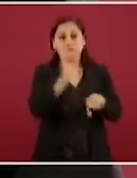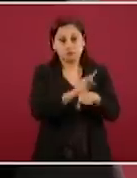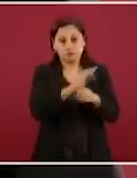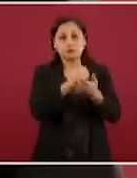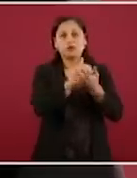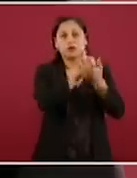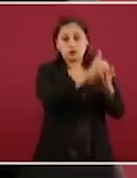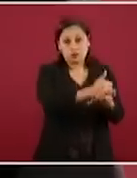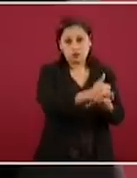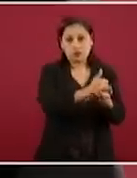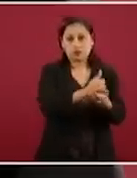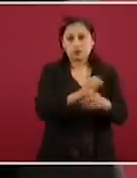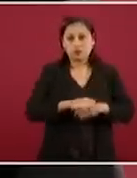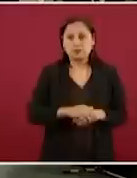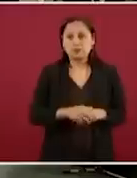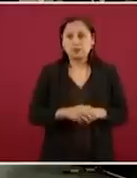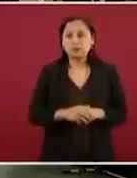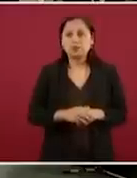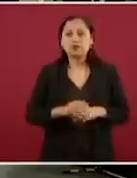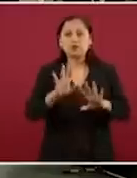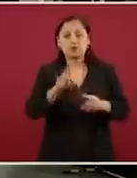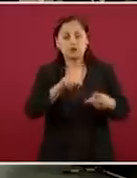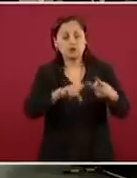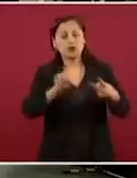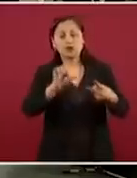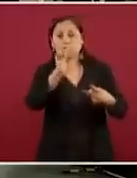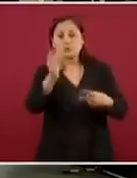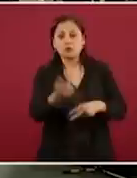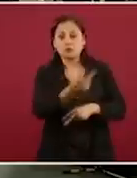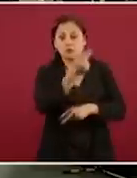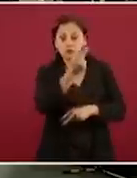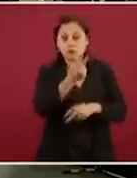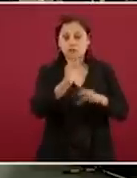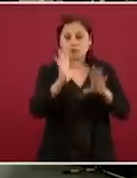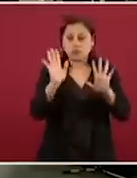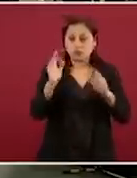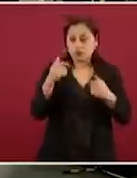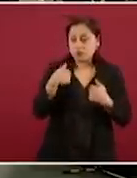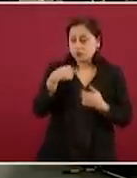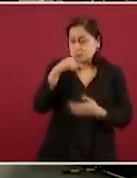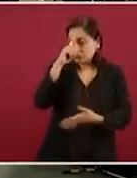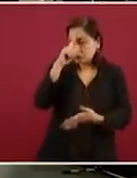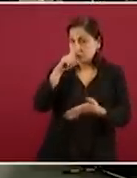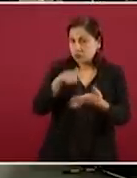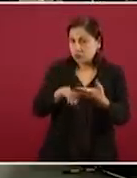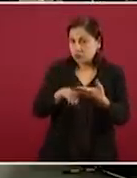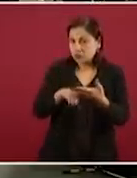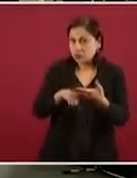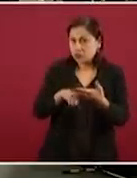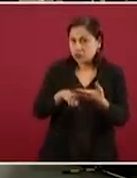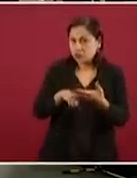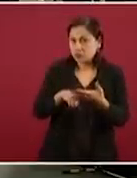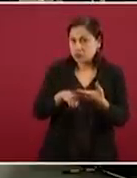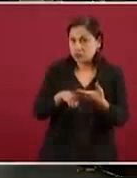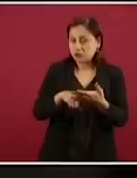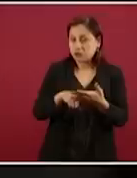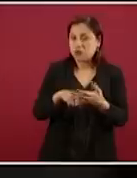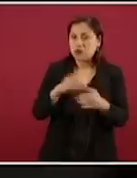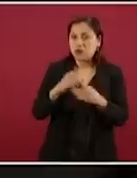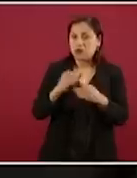en todo. Y otra pregunta, presidente, si me lo permite. Creo que ya con esto ya